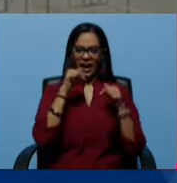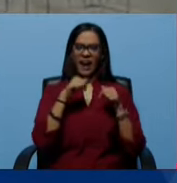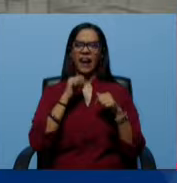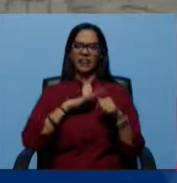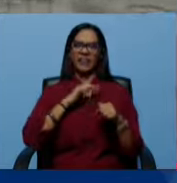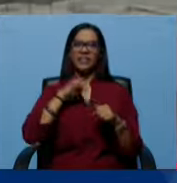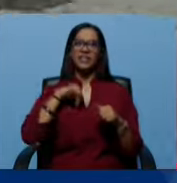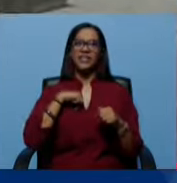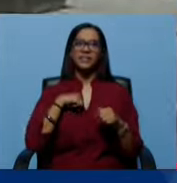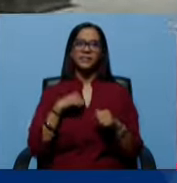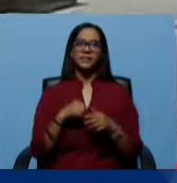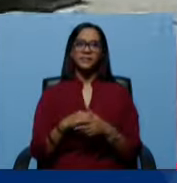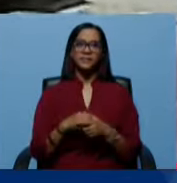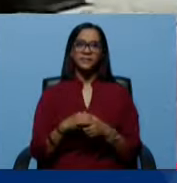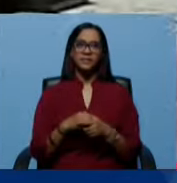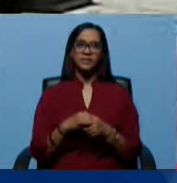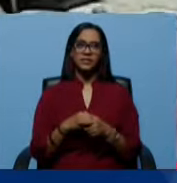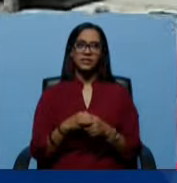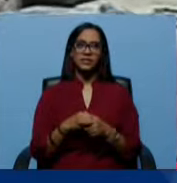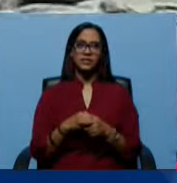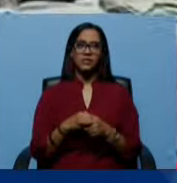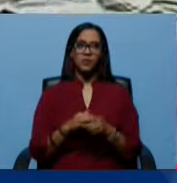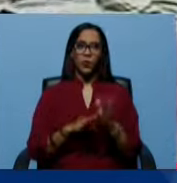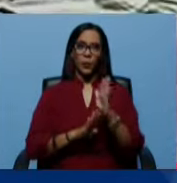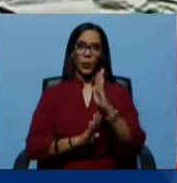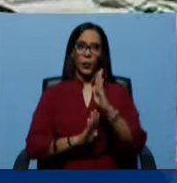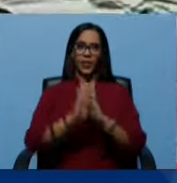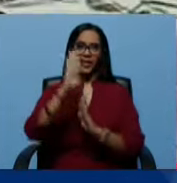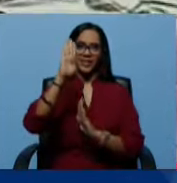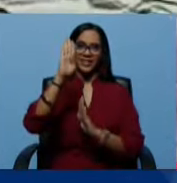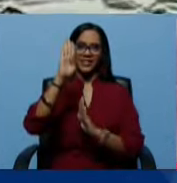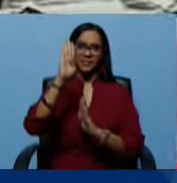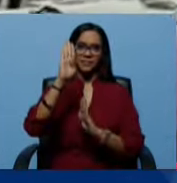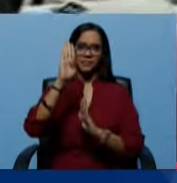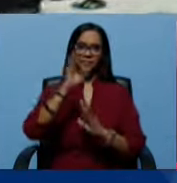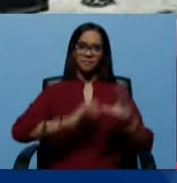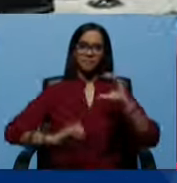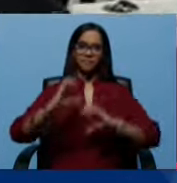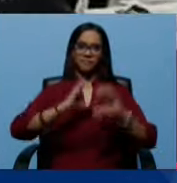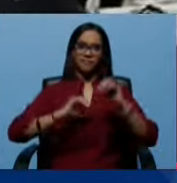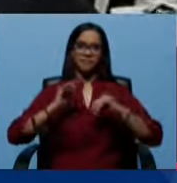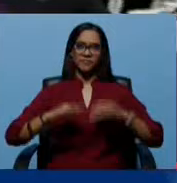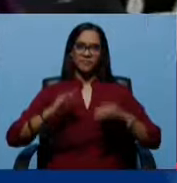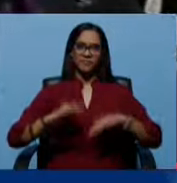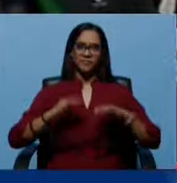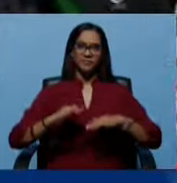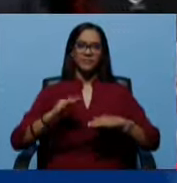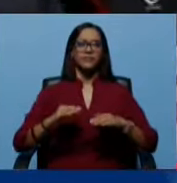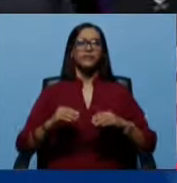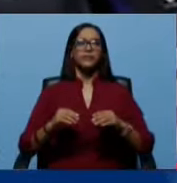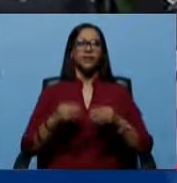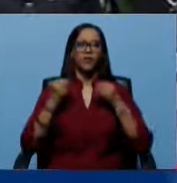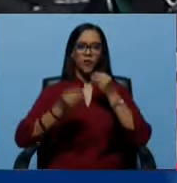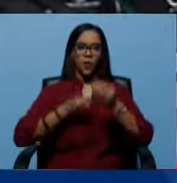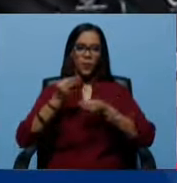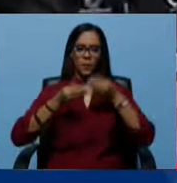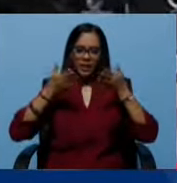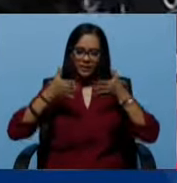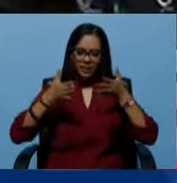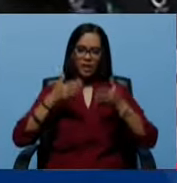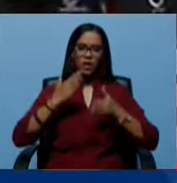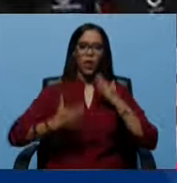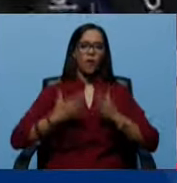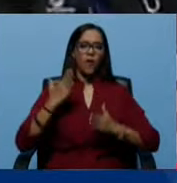nuestro cohete de semillero científico barloventeño formándose en robótica. Esta es ya la segunda corte de